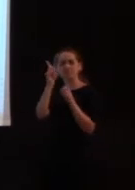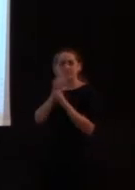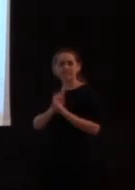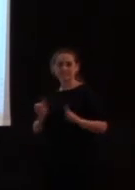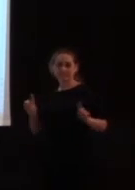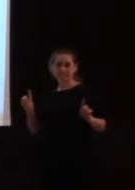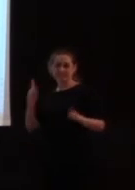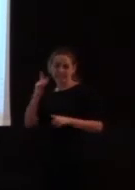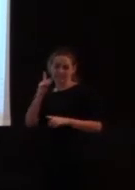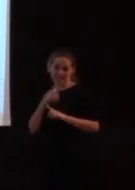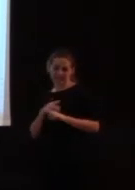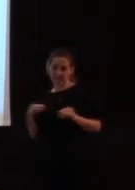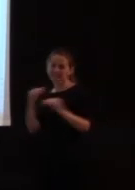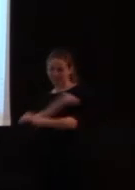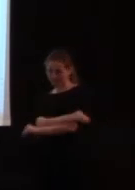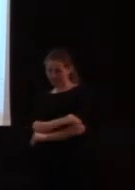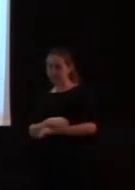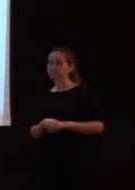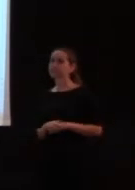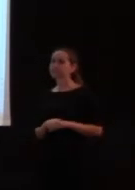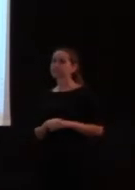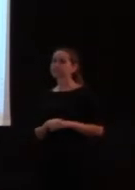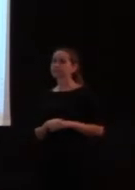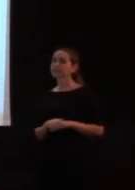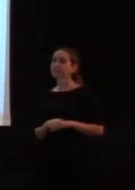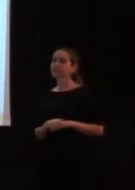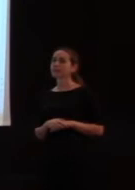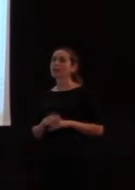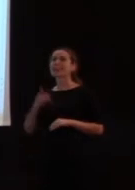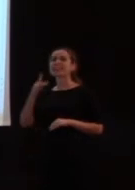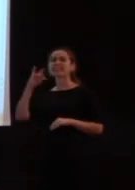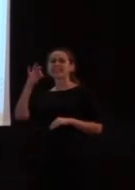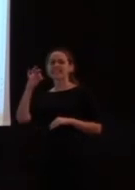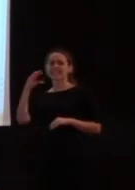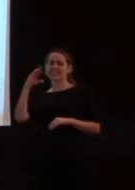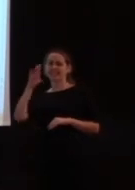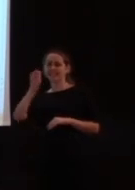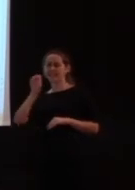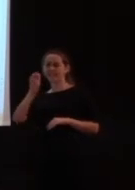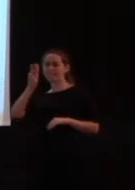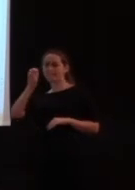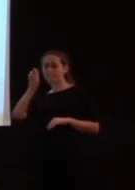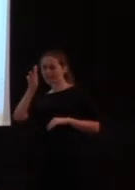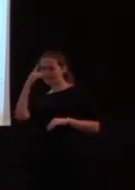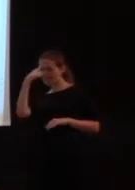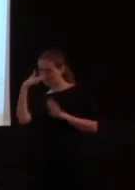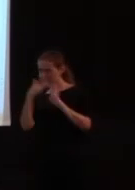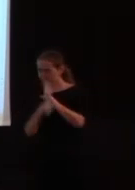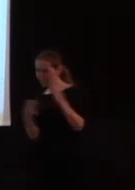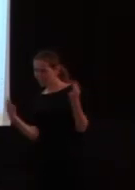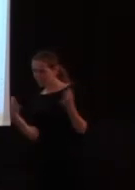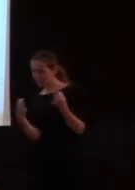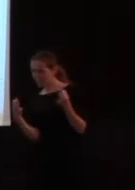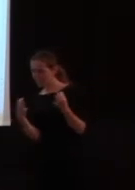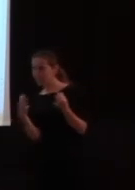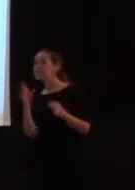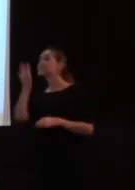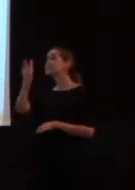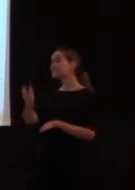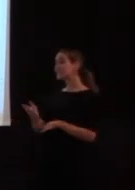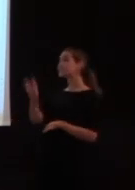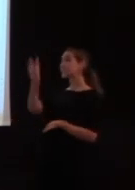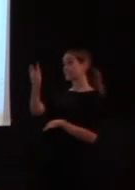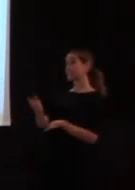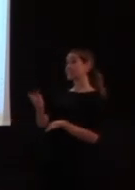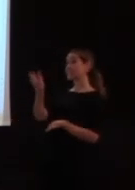Discrepar. Y les pregunta, ¿sabéis qué quiere decir discrepar? Respuesta coral. Sí, sí, entonces dice, bien. Pues vamos